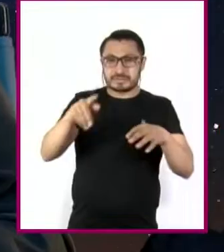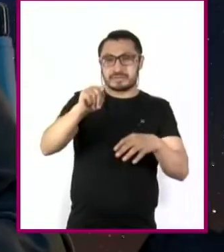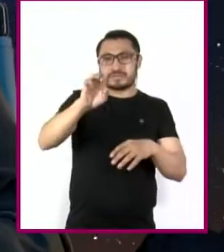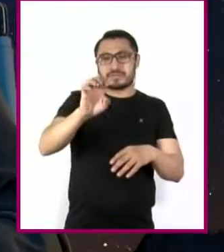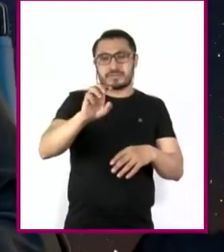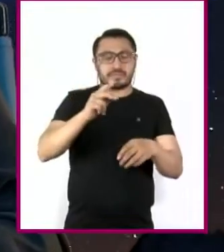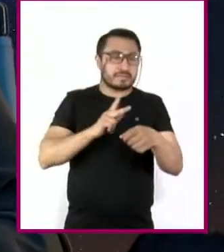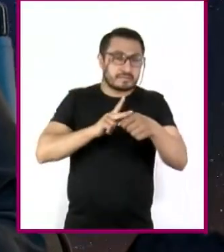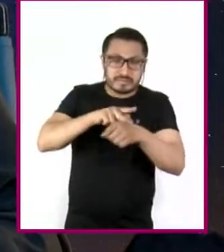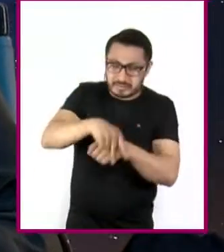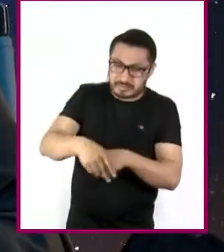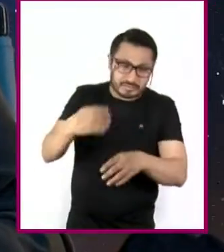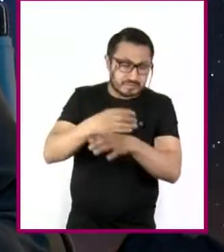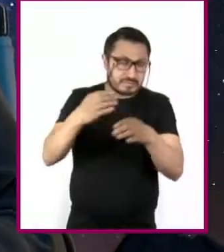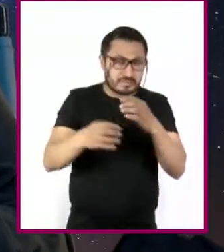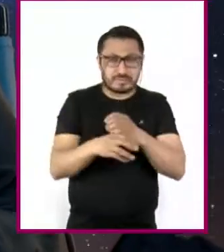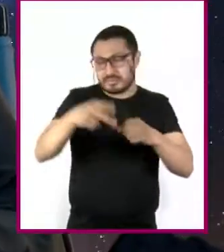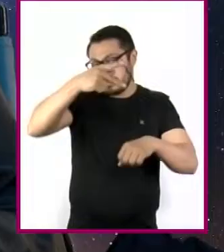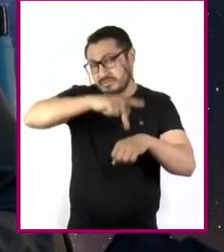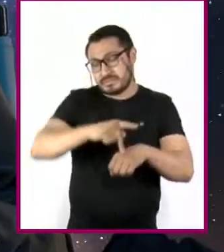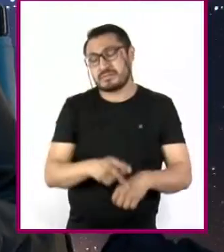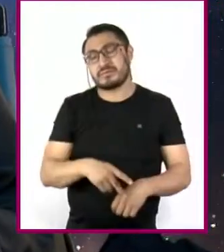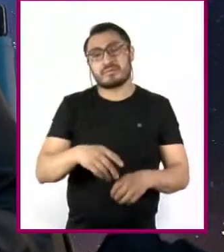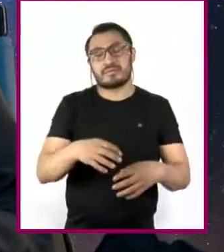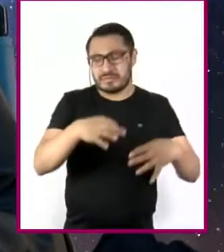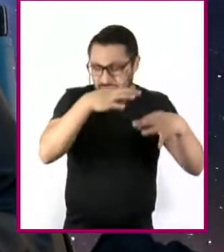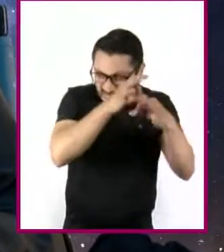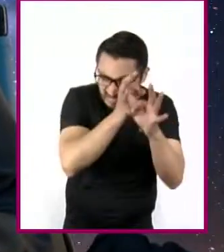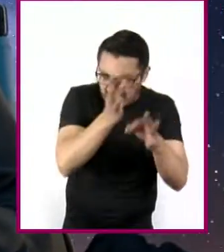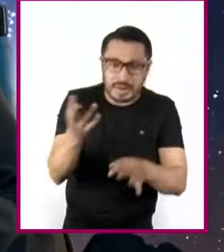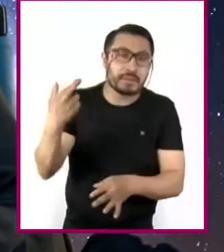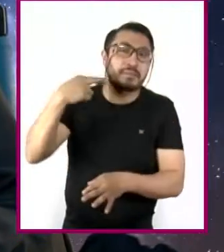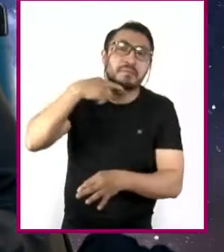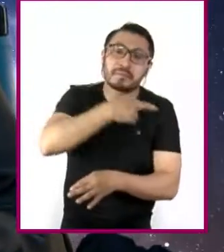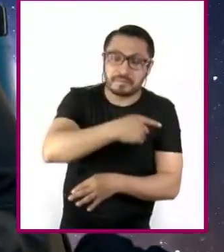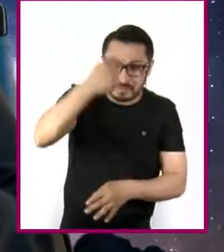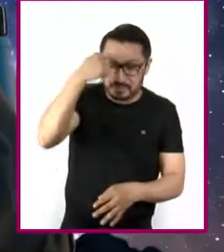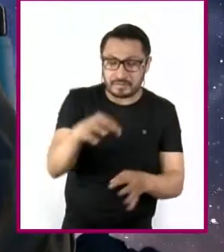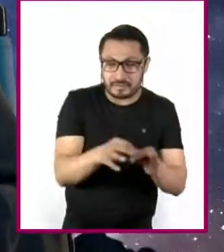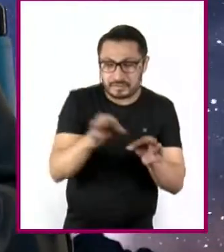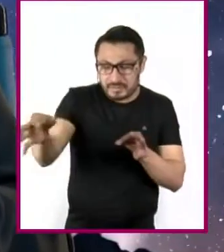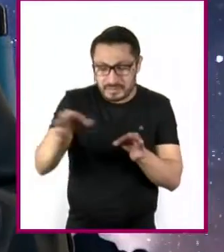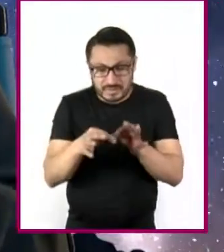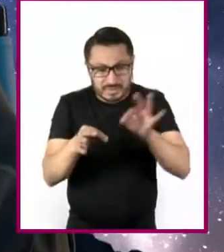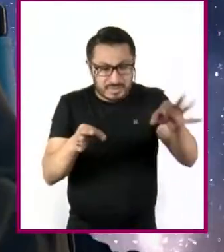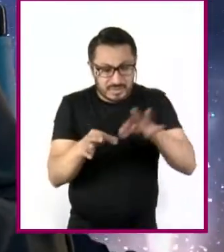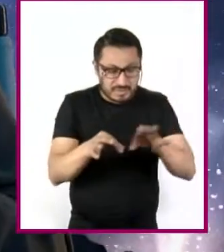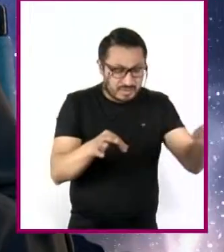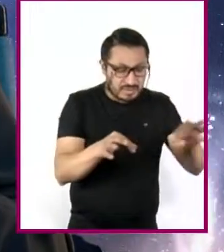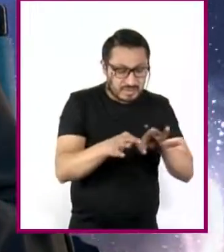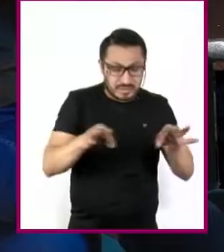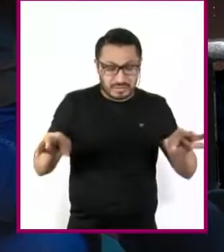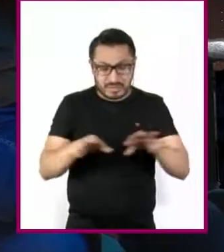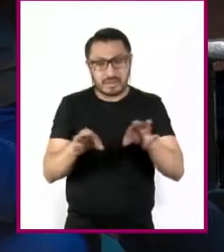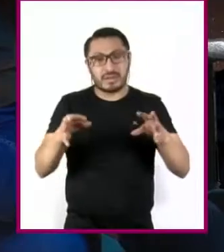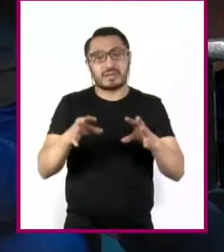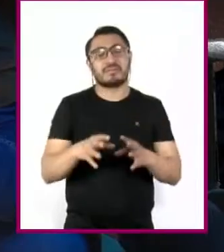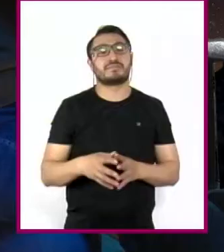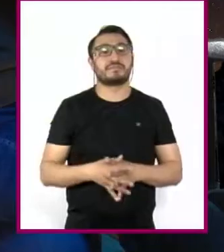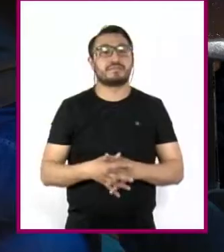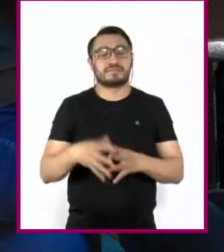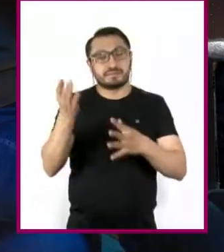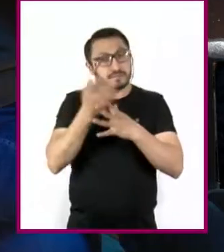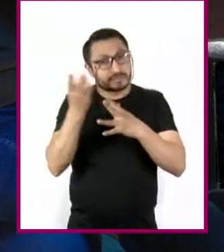rocas. Ya en el acelerador, las muestras se aceleran a grandes velocidades para separar los isótopos que las componen.